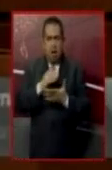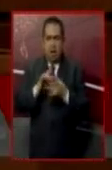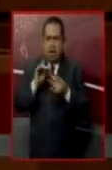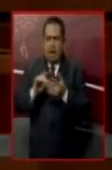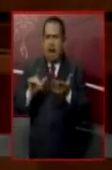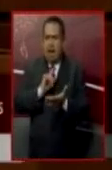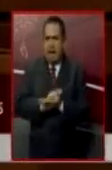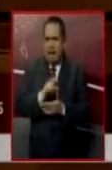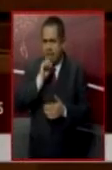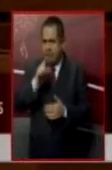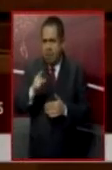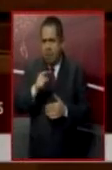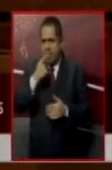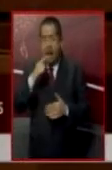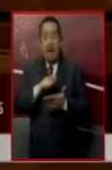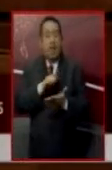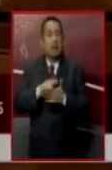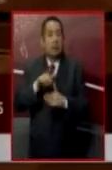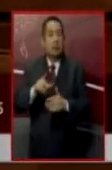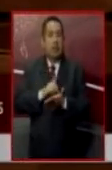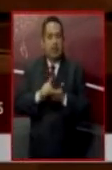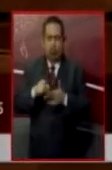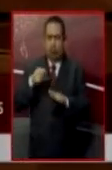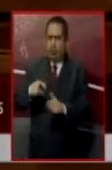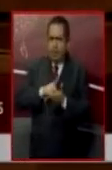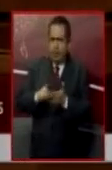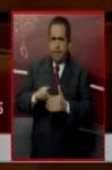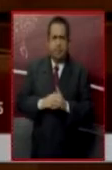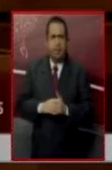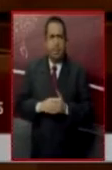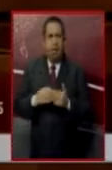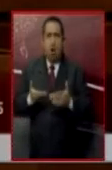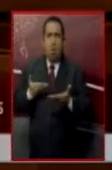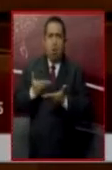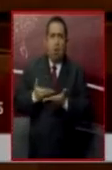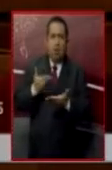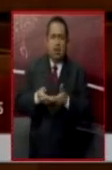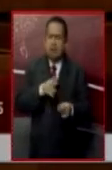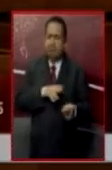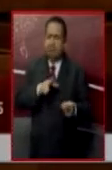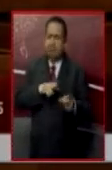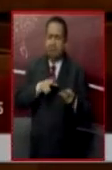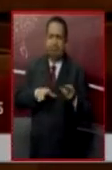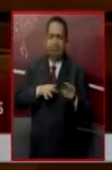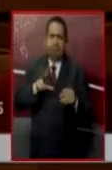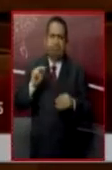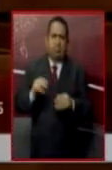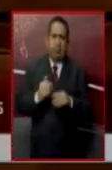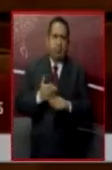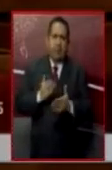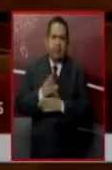dictamen alusivo a la Ley de Derechos. Estamos en derechos. Todas las propuestas fueron rechazadas por la Asamblea.